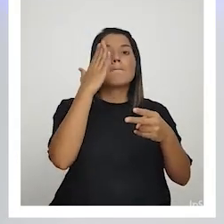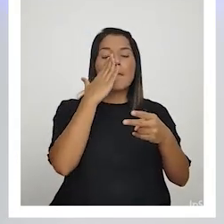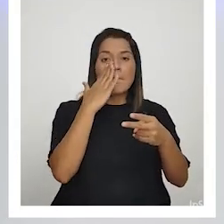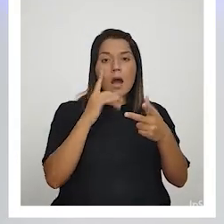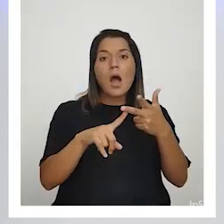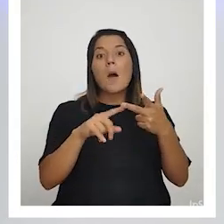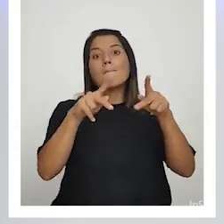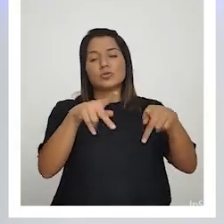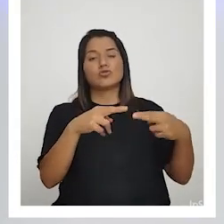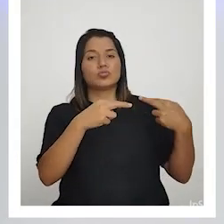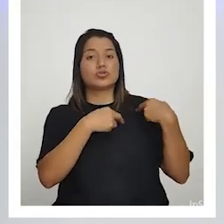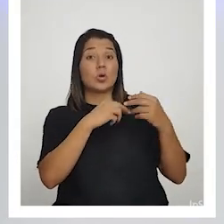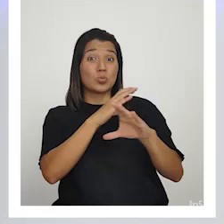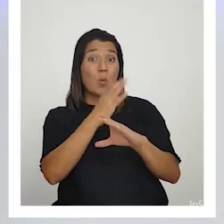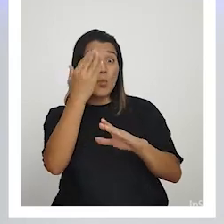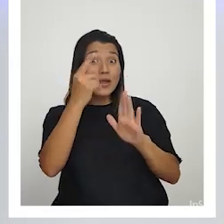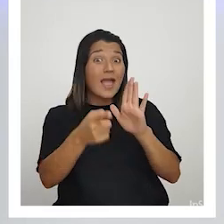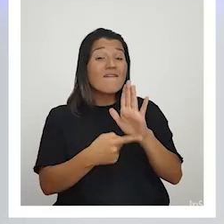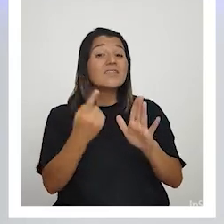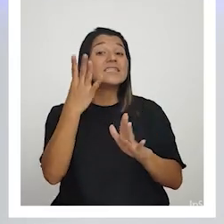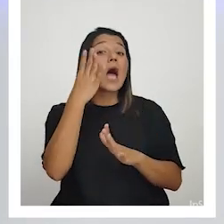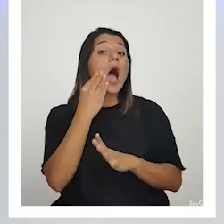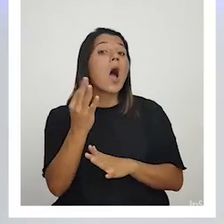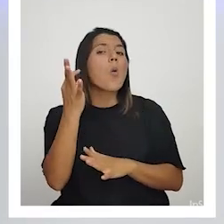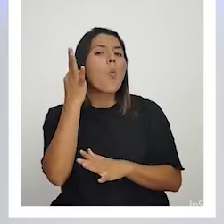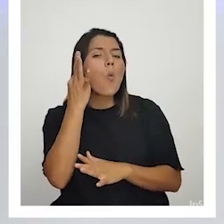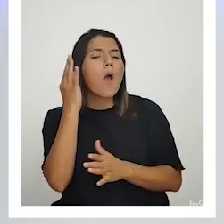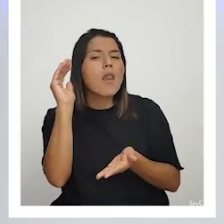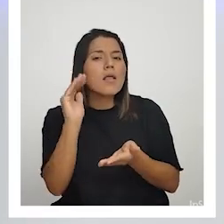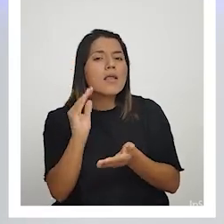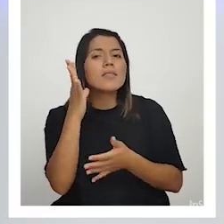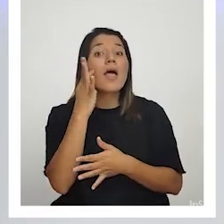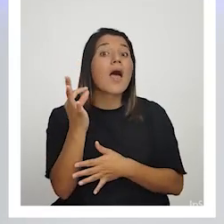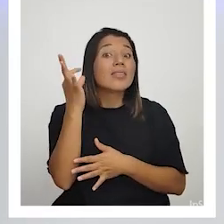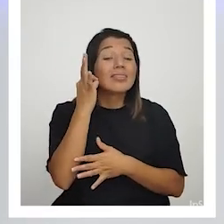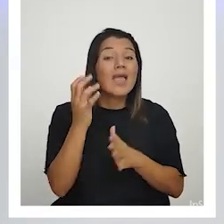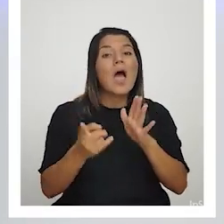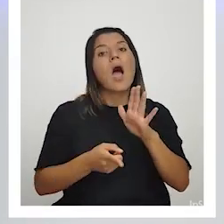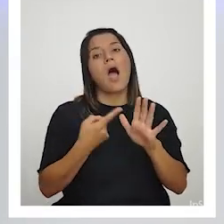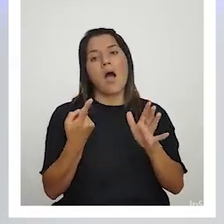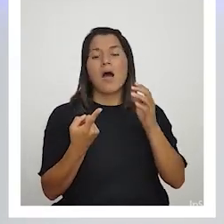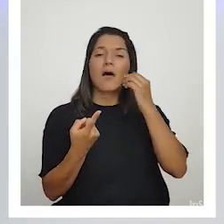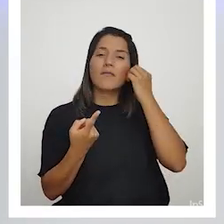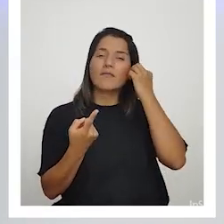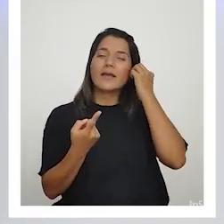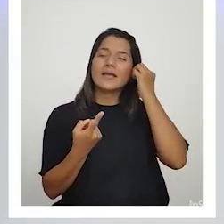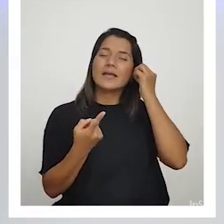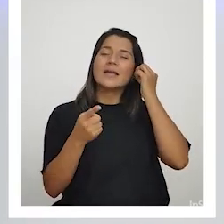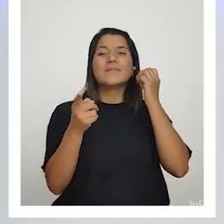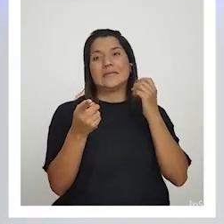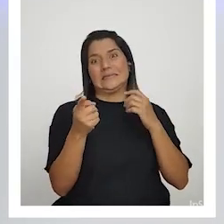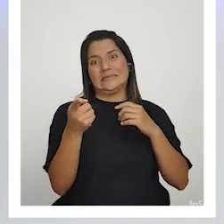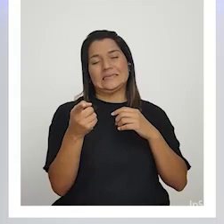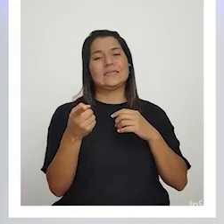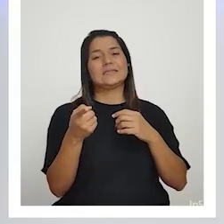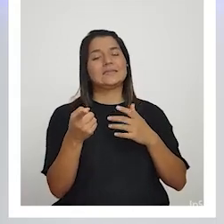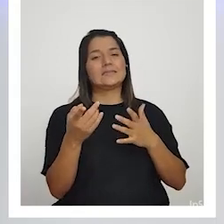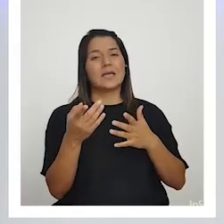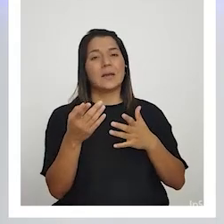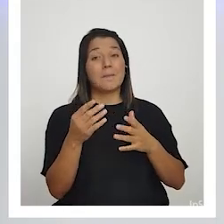tía son las personas que en consulta se ve mucho esto de que la persona cuidadora transmite amor con la